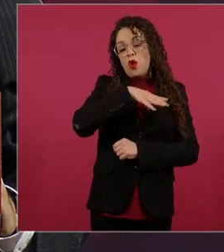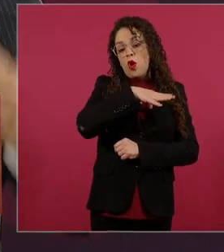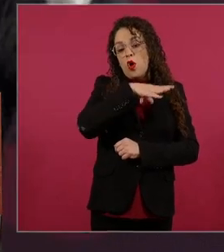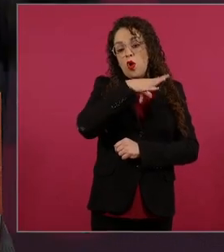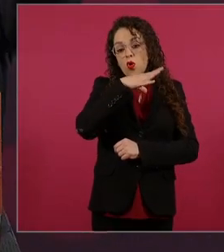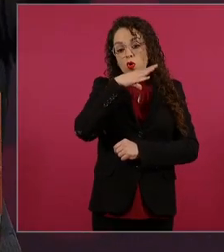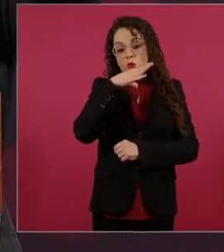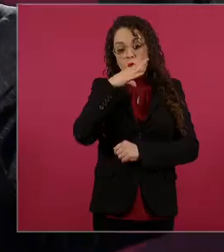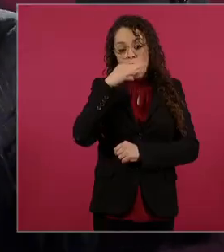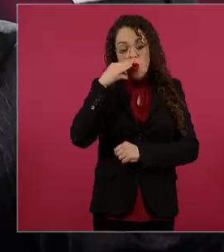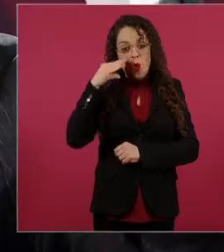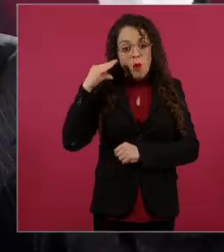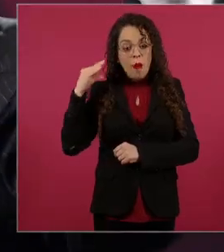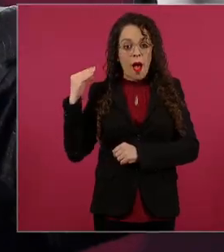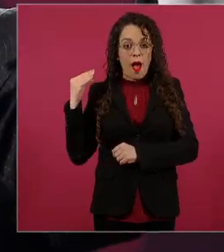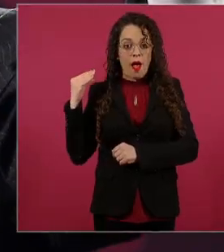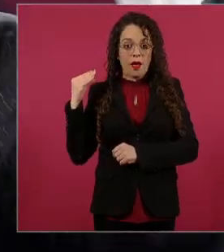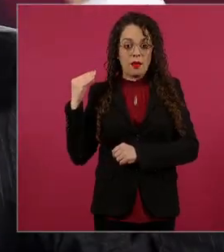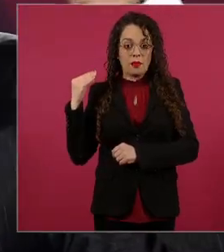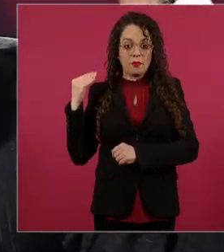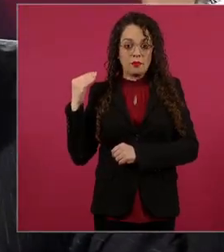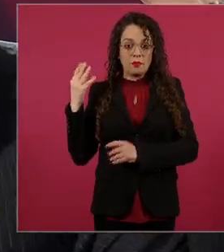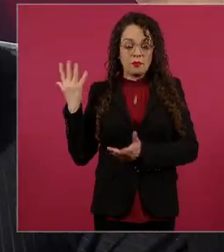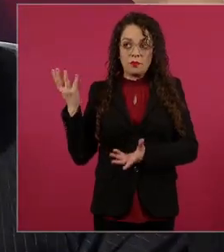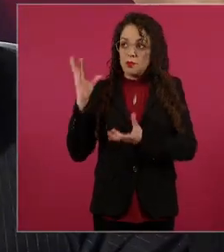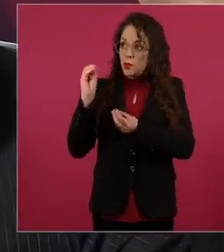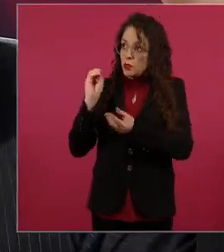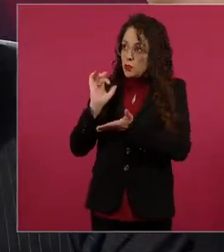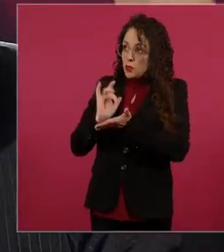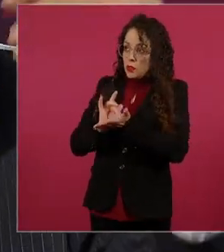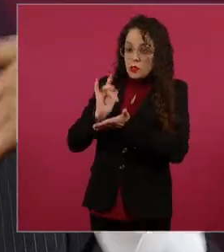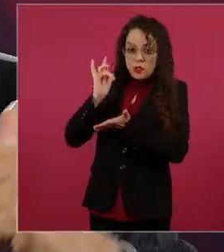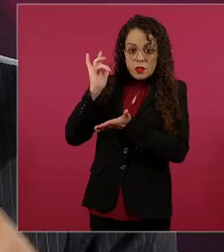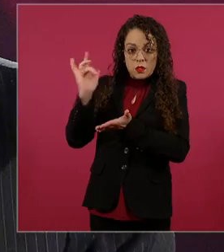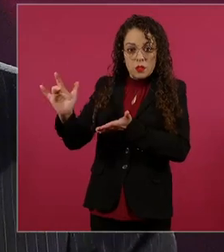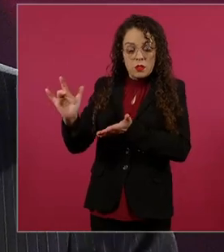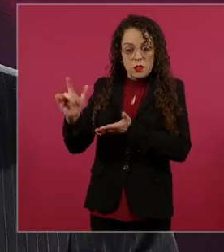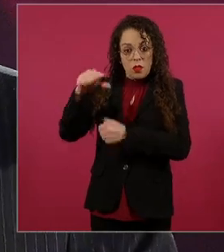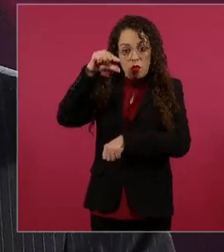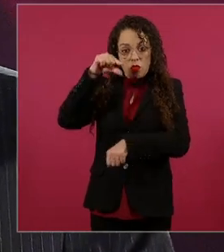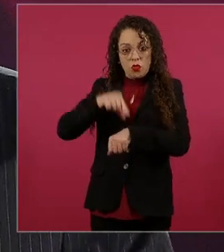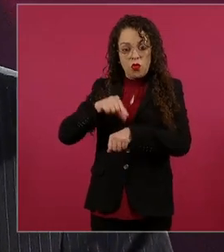nos han enviado ya cerca de mil especialistas